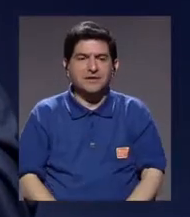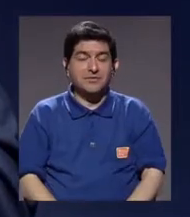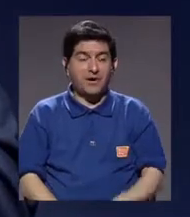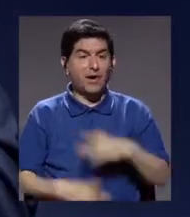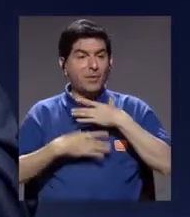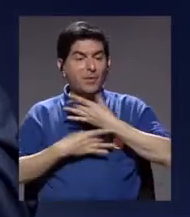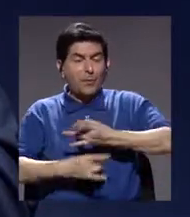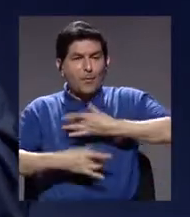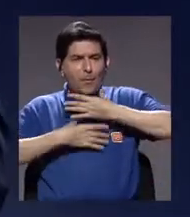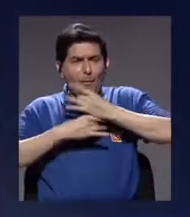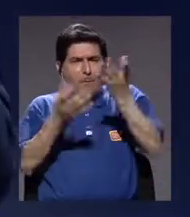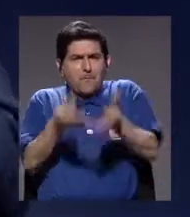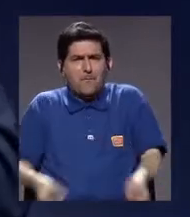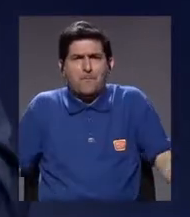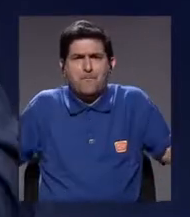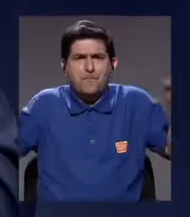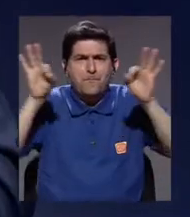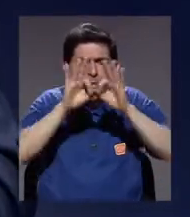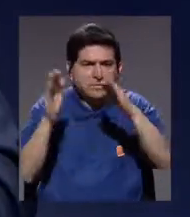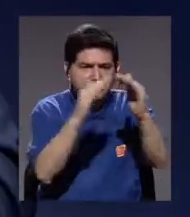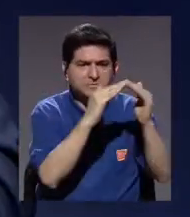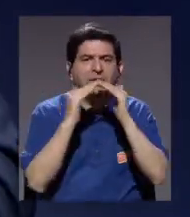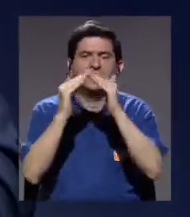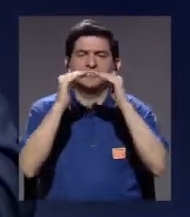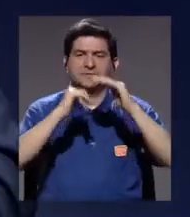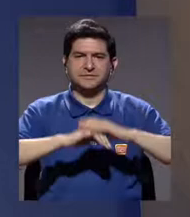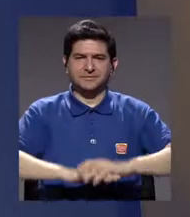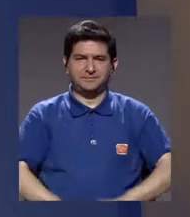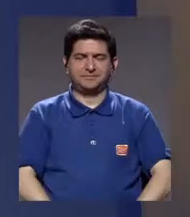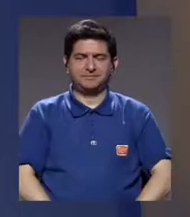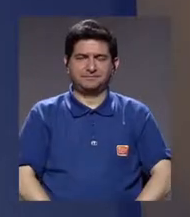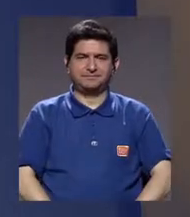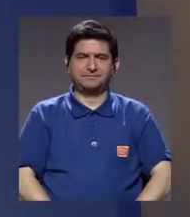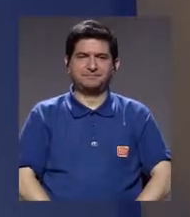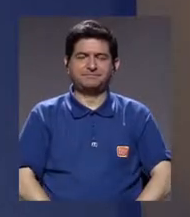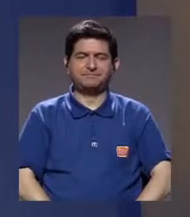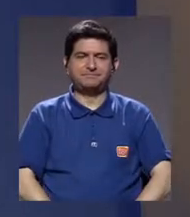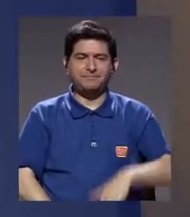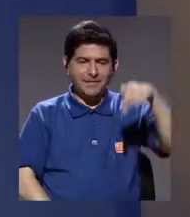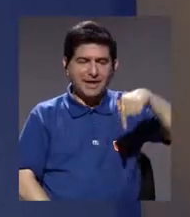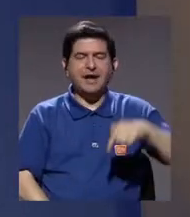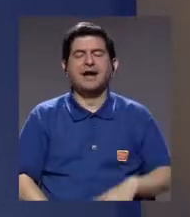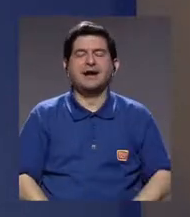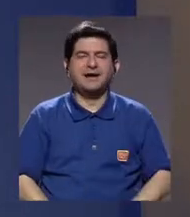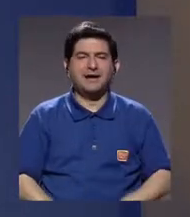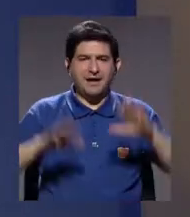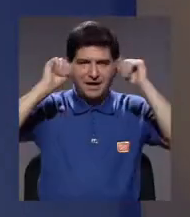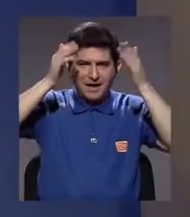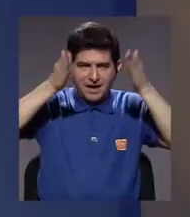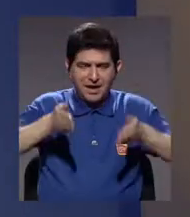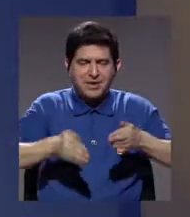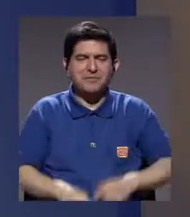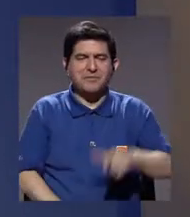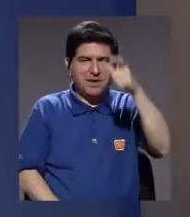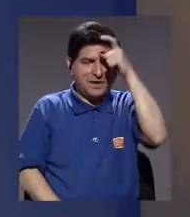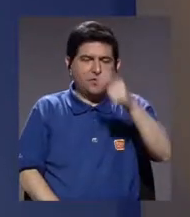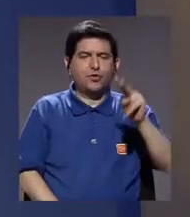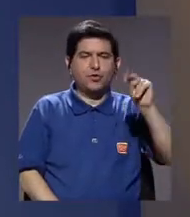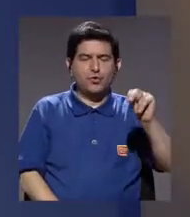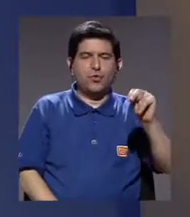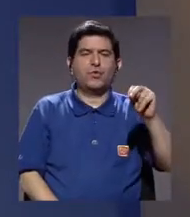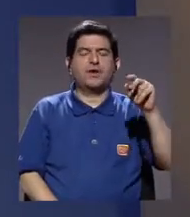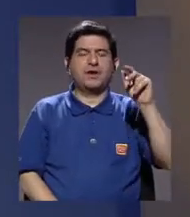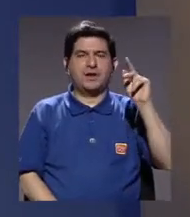una atracción importante como ciudad, Estambul. Estamos con el embajador de Turquía, don Nuri